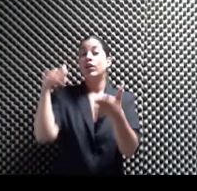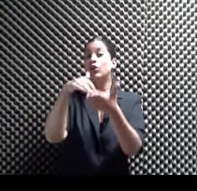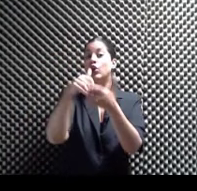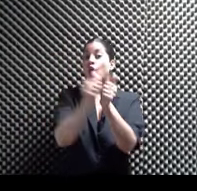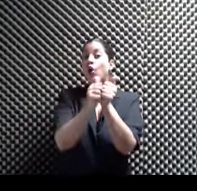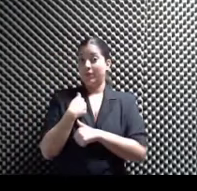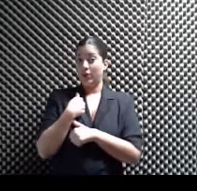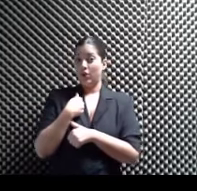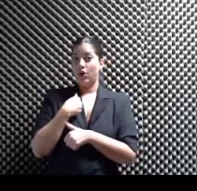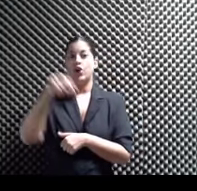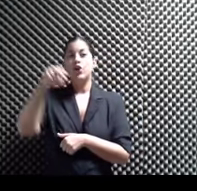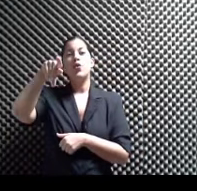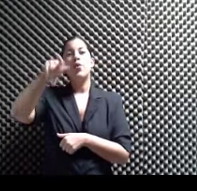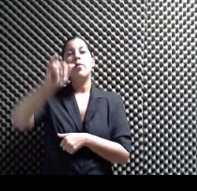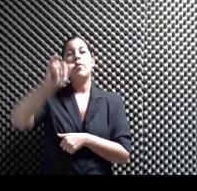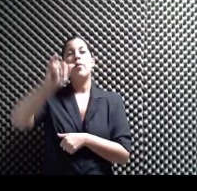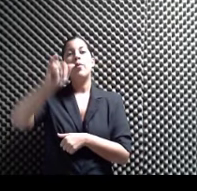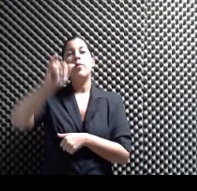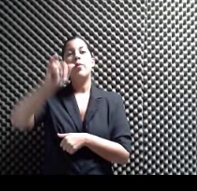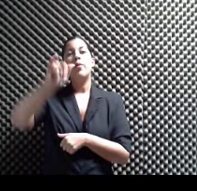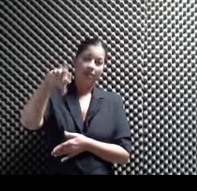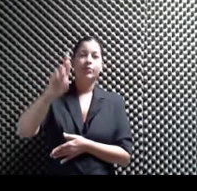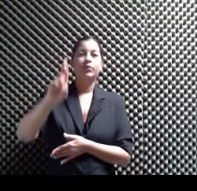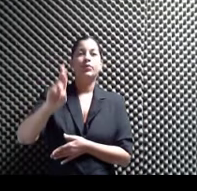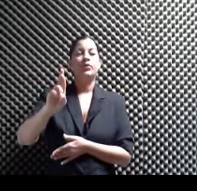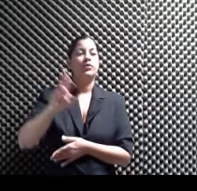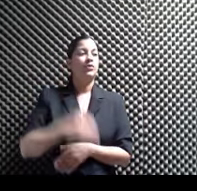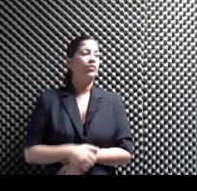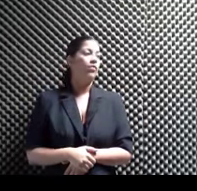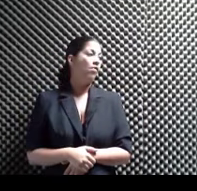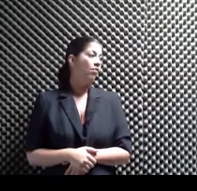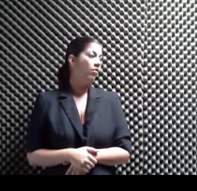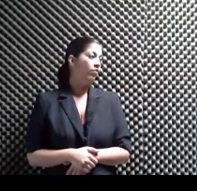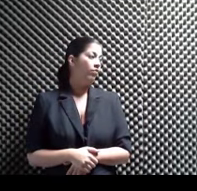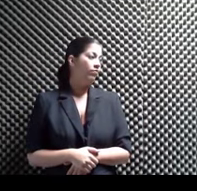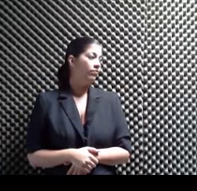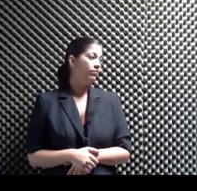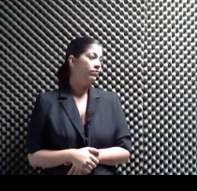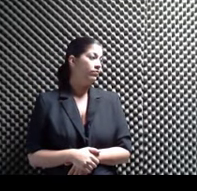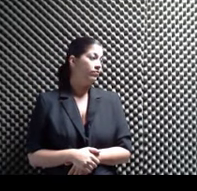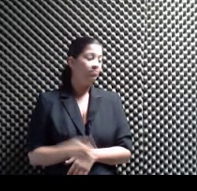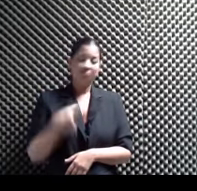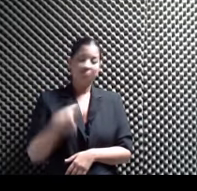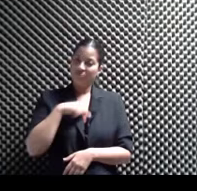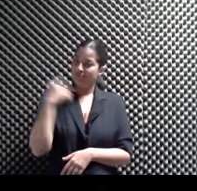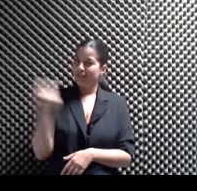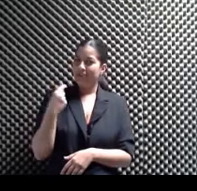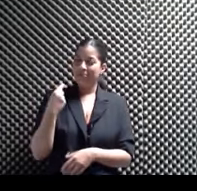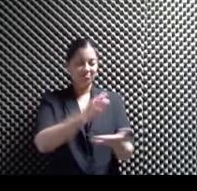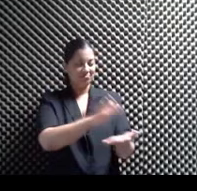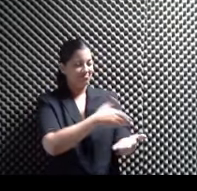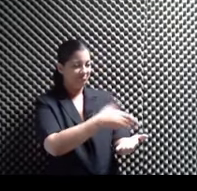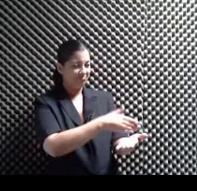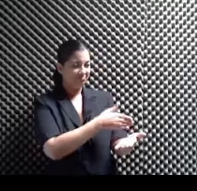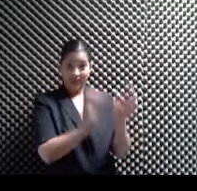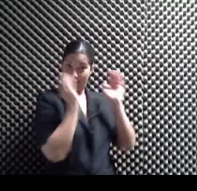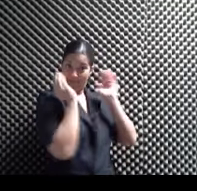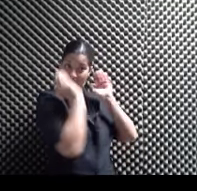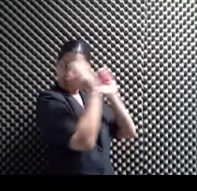Cuando yo estaba Estudiando en la UPR Y Él y yo Nos pasábamos tocando En los pasillos Él toca también Flauta Dulce Que